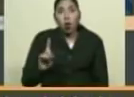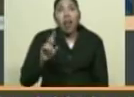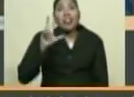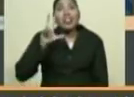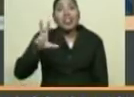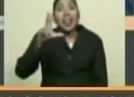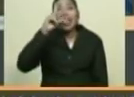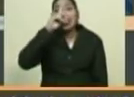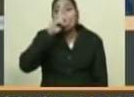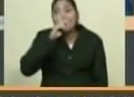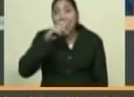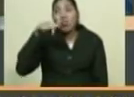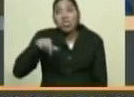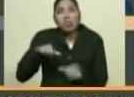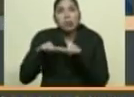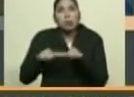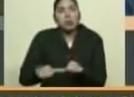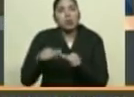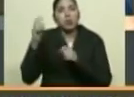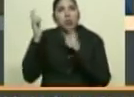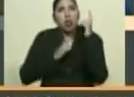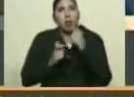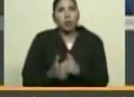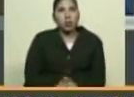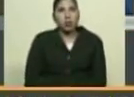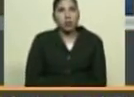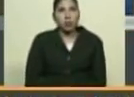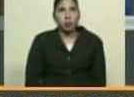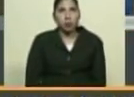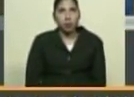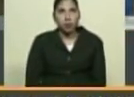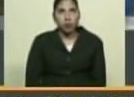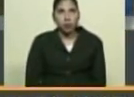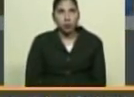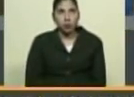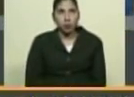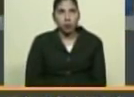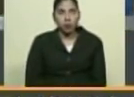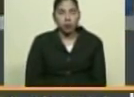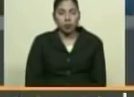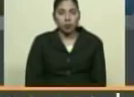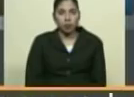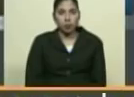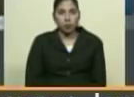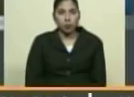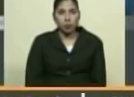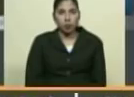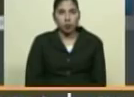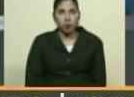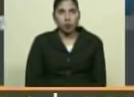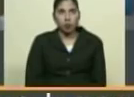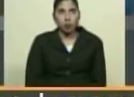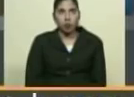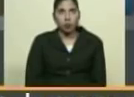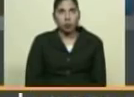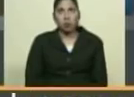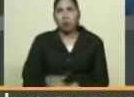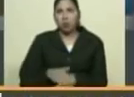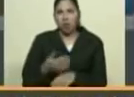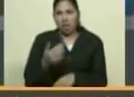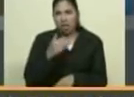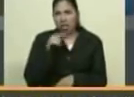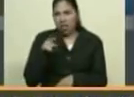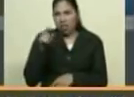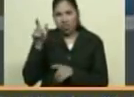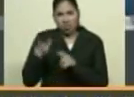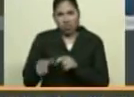No conozco a nadie hasta ahora que en esos 3 años hable mal de Hugo. Buenas tardes, querido compañero, querida compañera. Aquí estamos